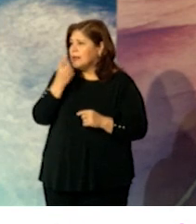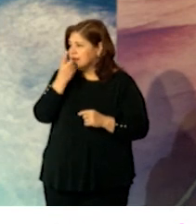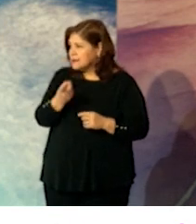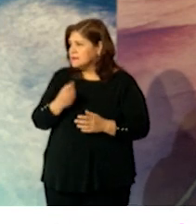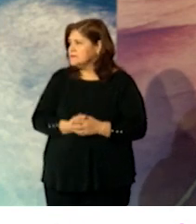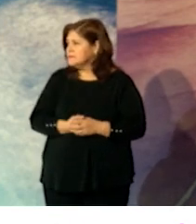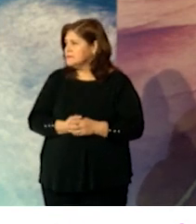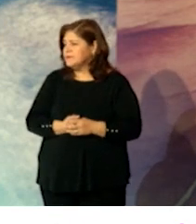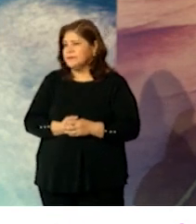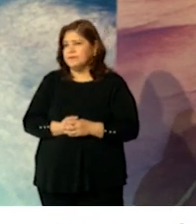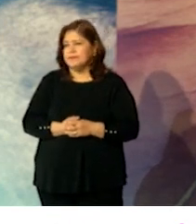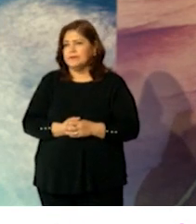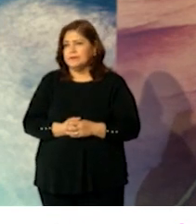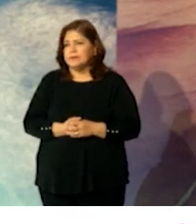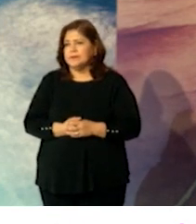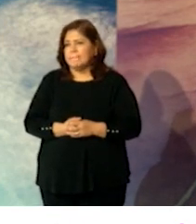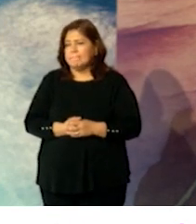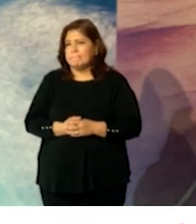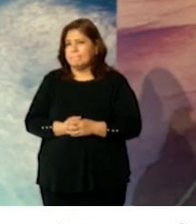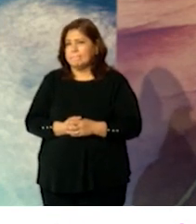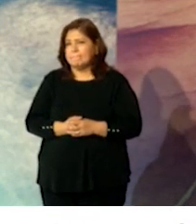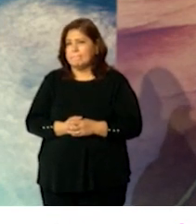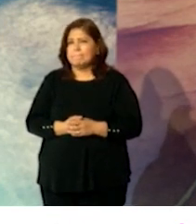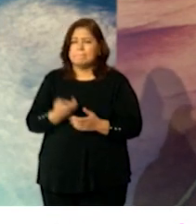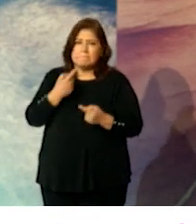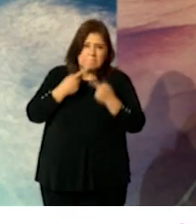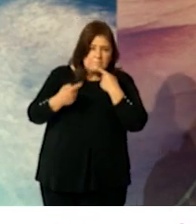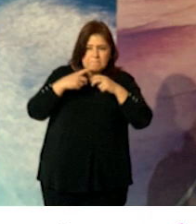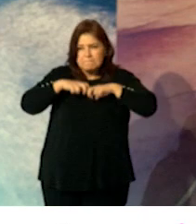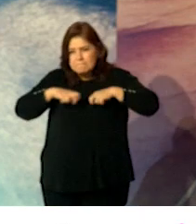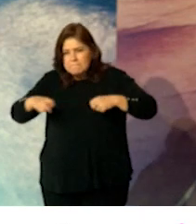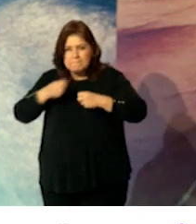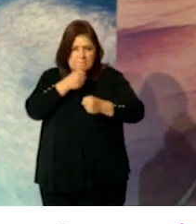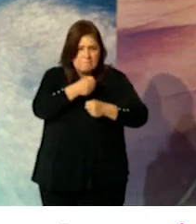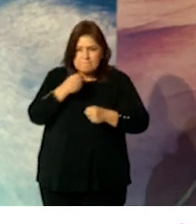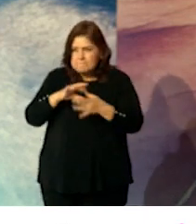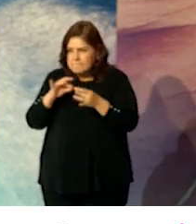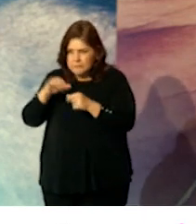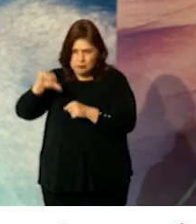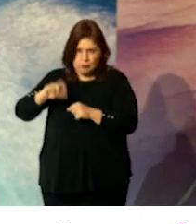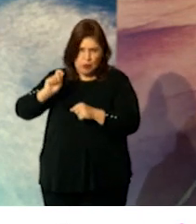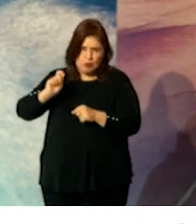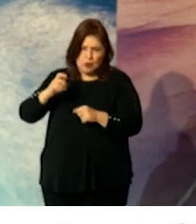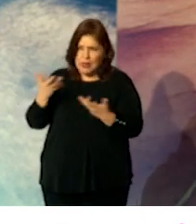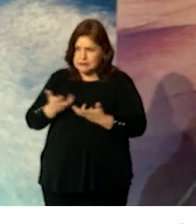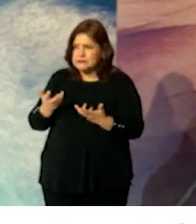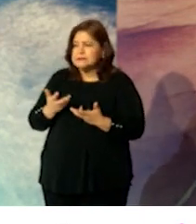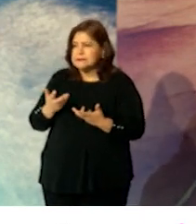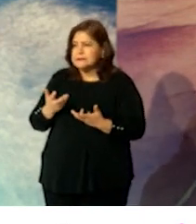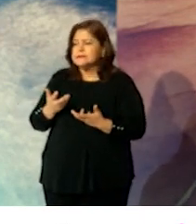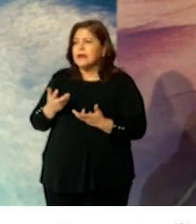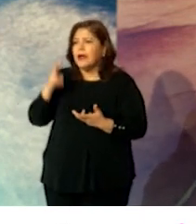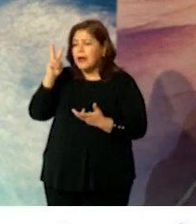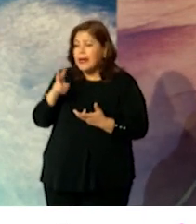decir en que a través de estos conversatorios que estamos haciendo, que se están haciendo así en el CEMEFI, creo que sería una